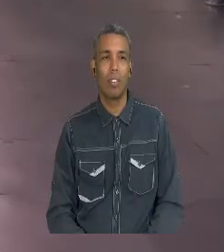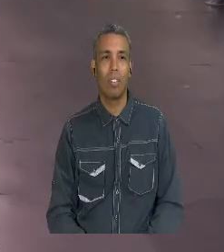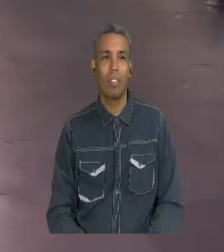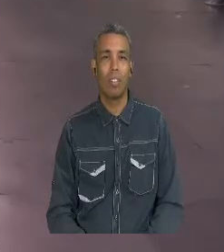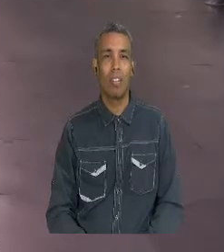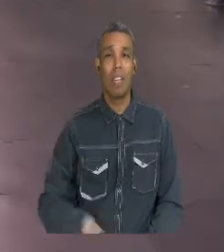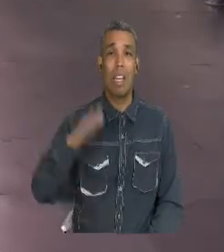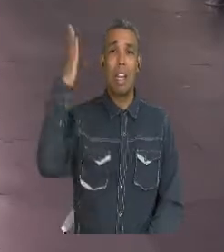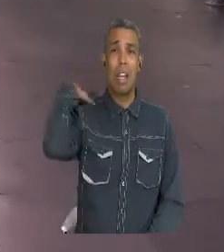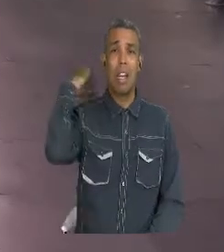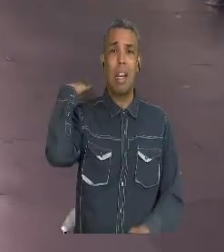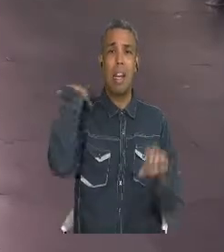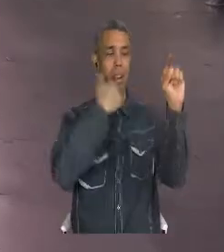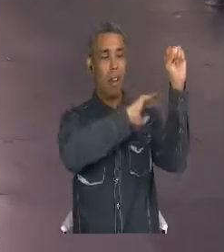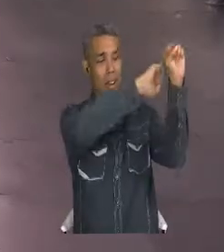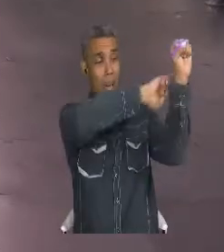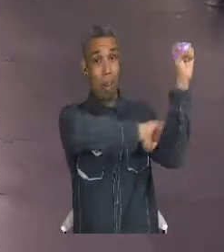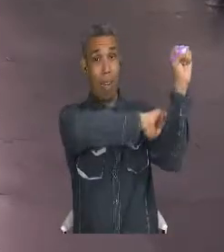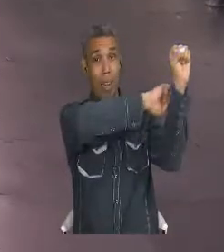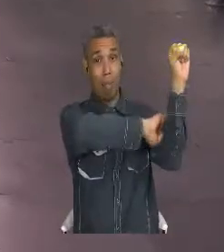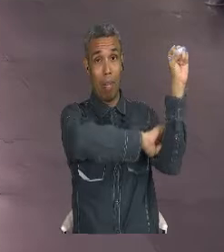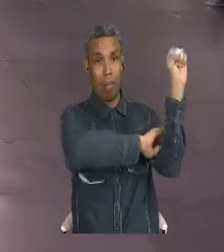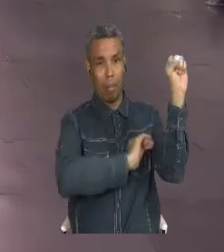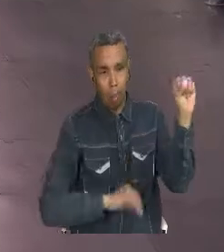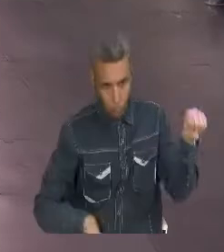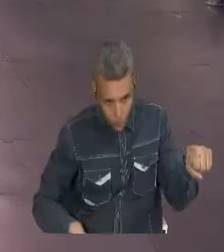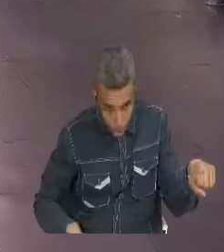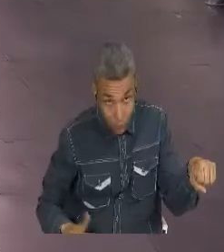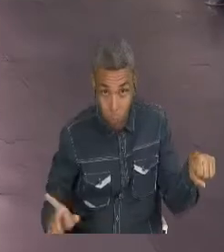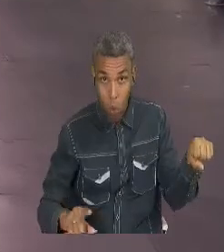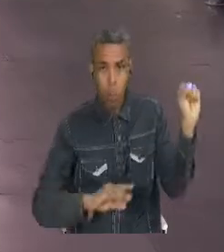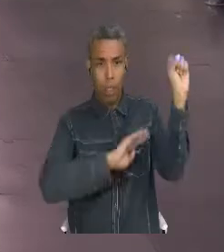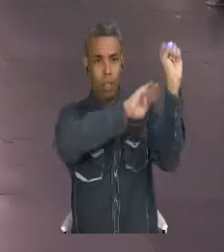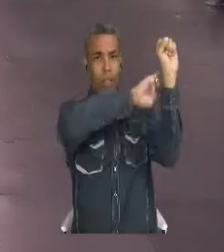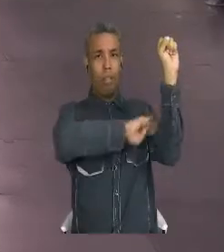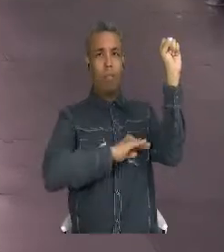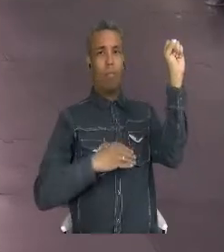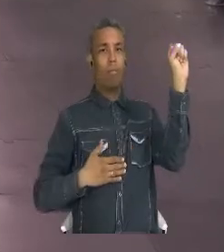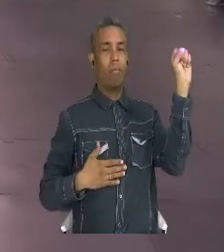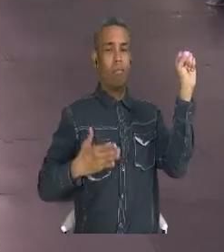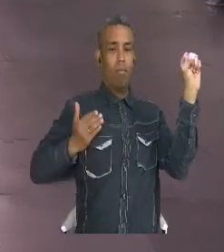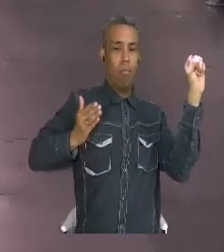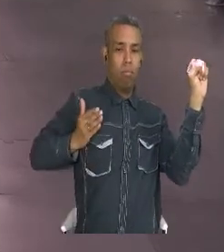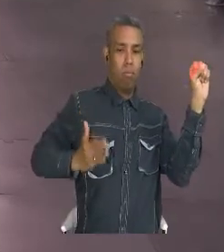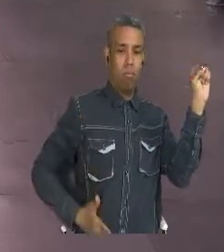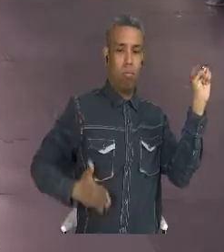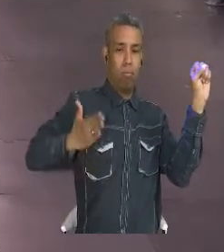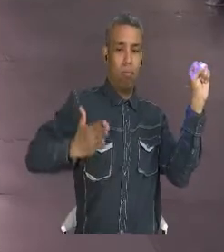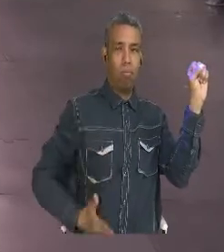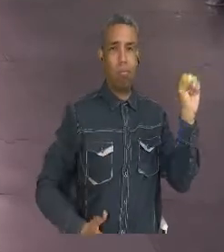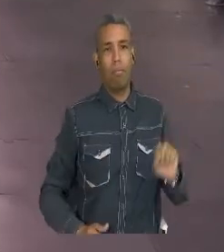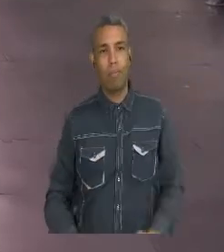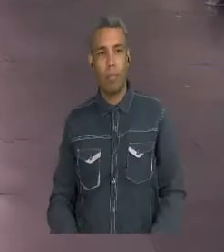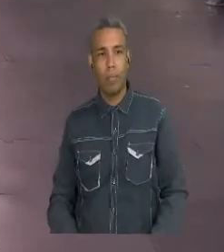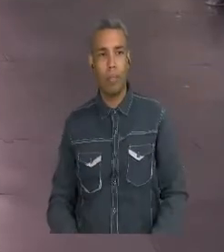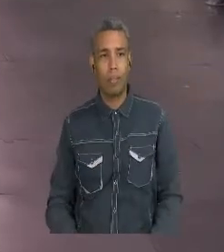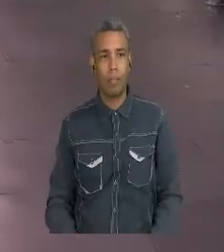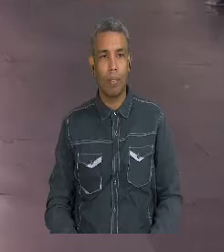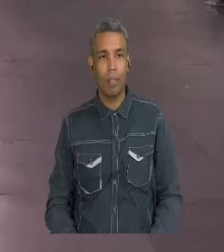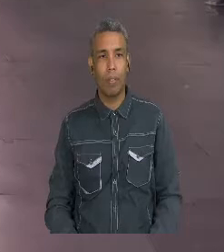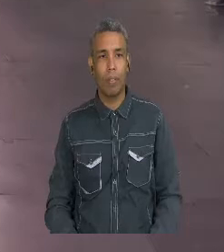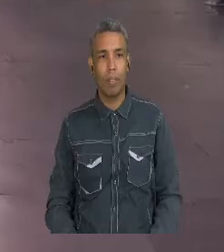en la cintura. Ojo, la pierna de atrás debe estar en punta. La rodilla tiene que hacer una flexión hacia abajo y